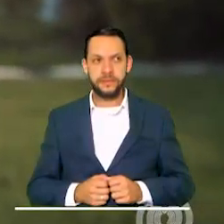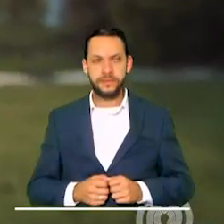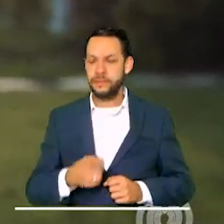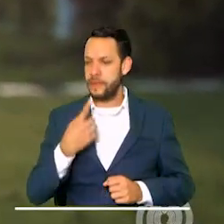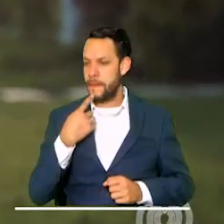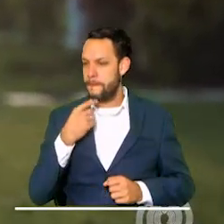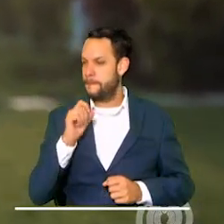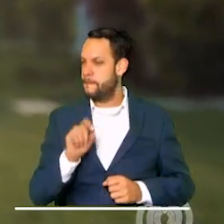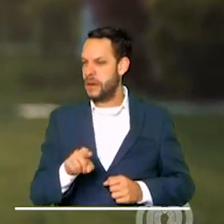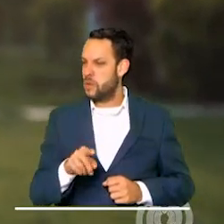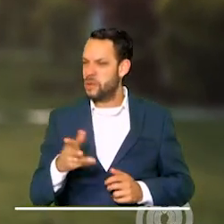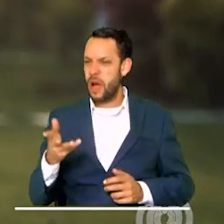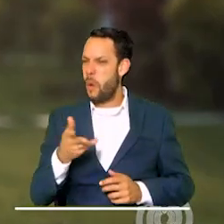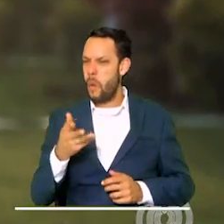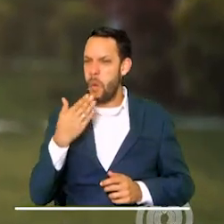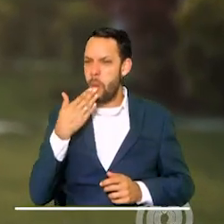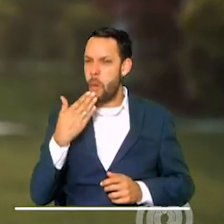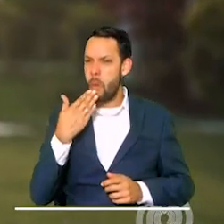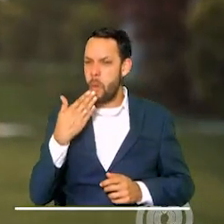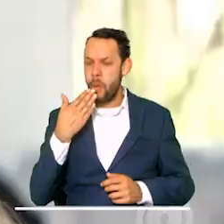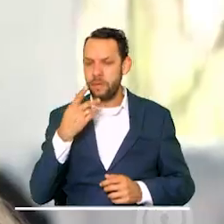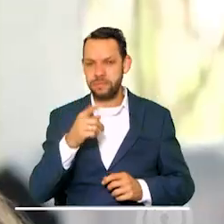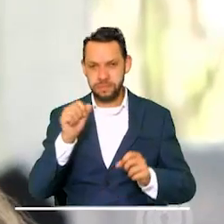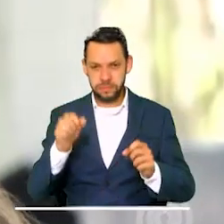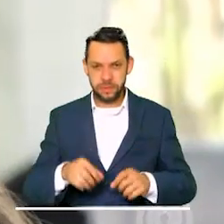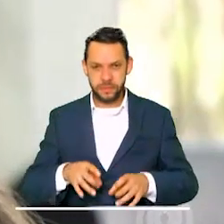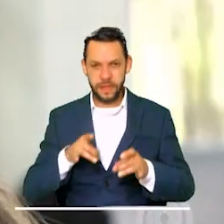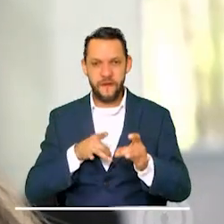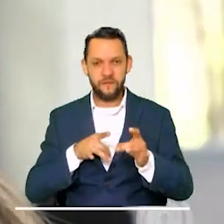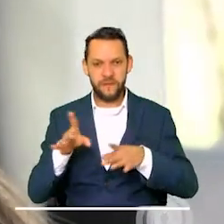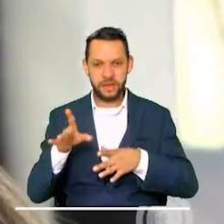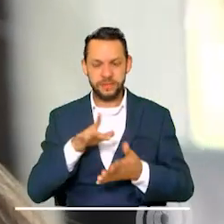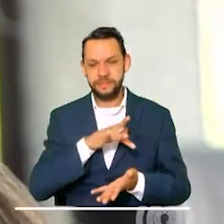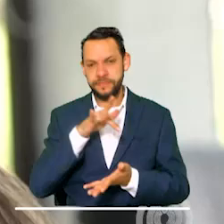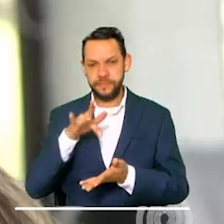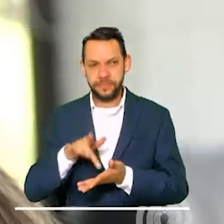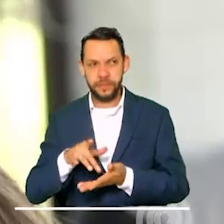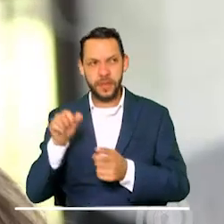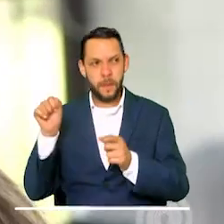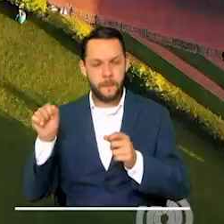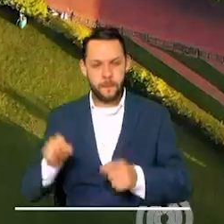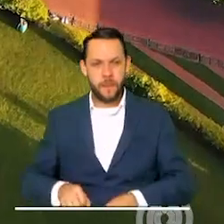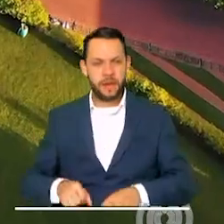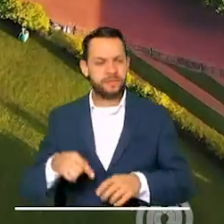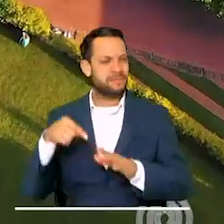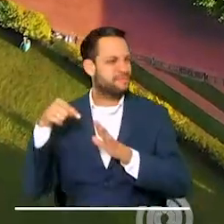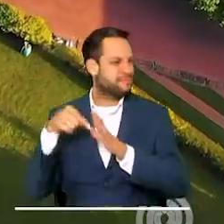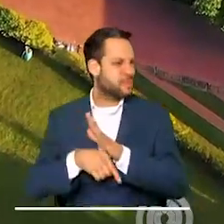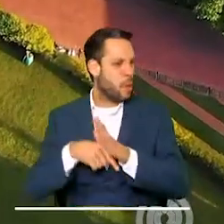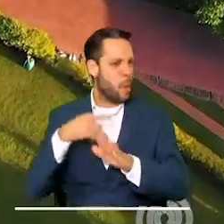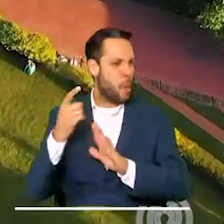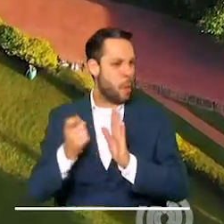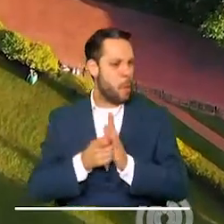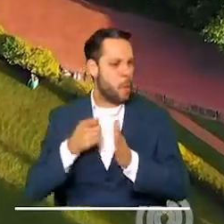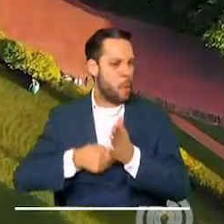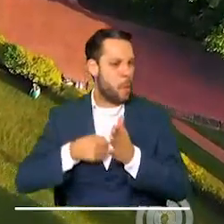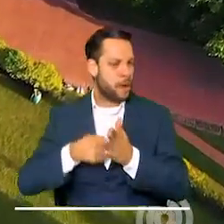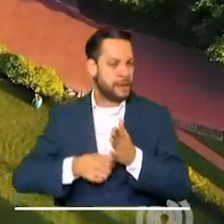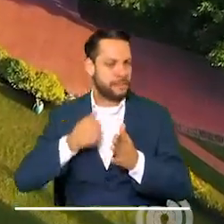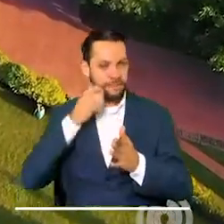Pregunta por la próxima fecha y vive con el equipo del Dr. Rojas un viaje profundo al alma.